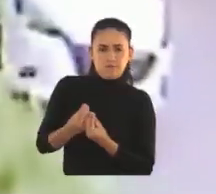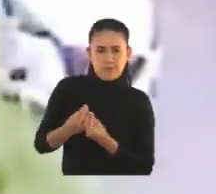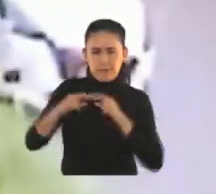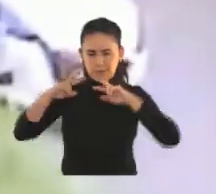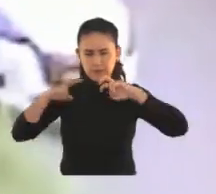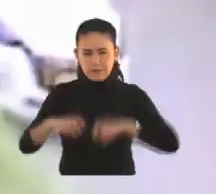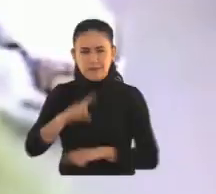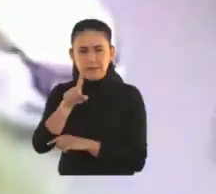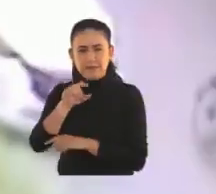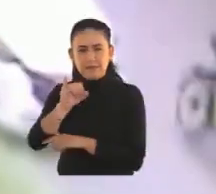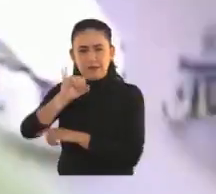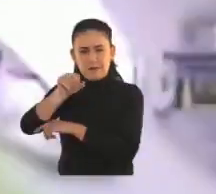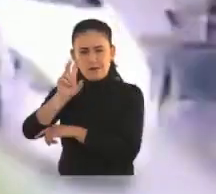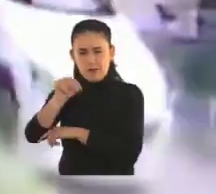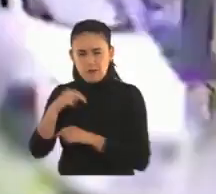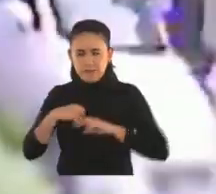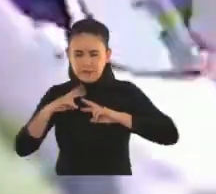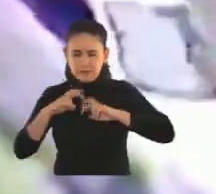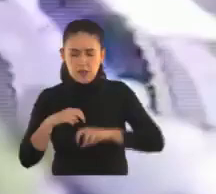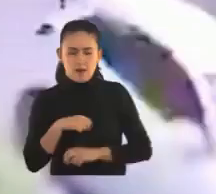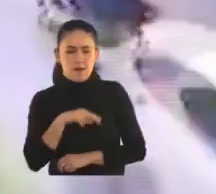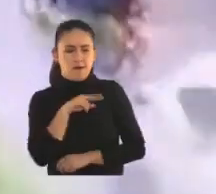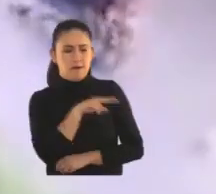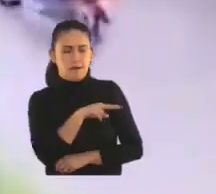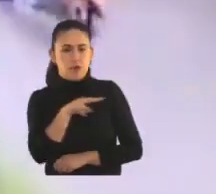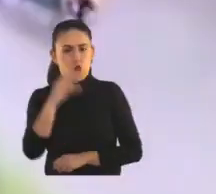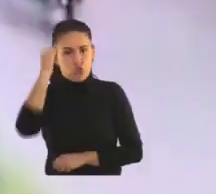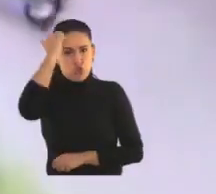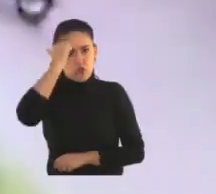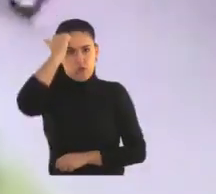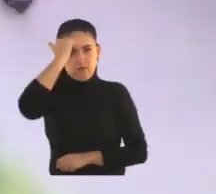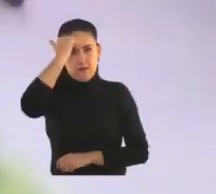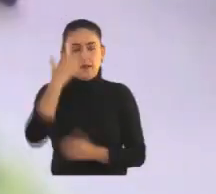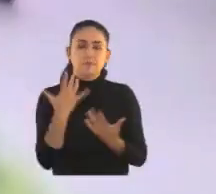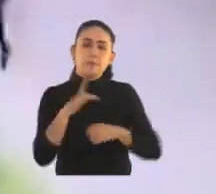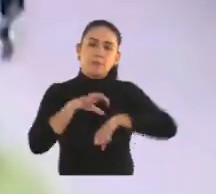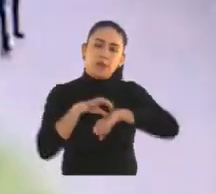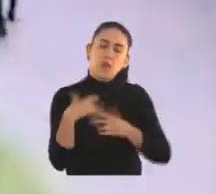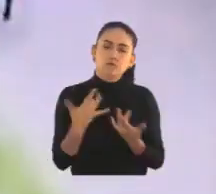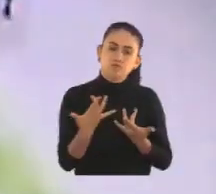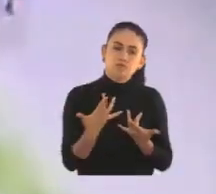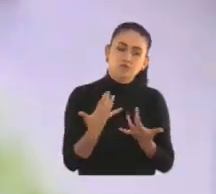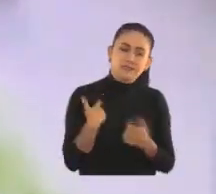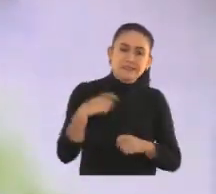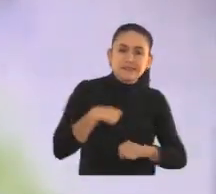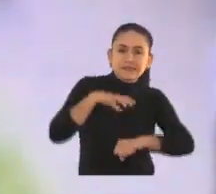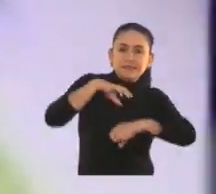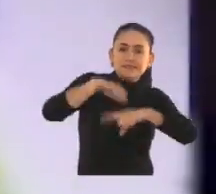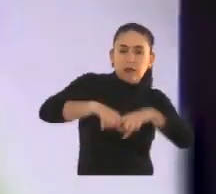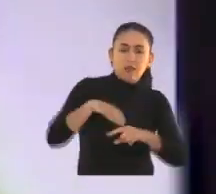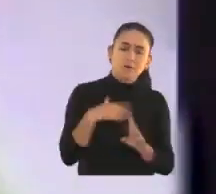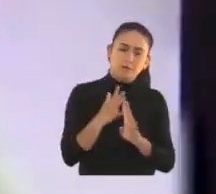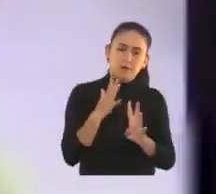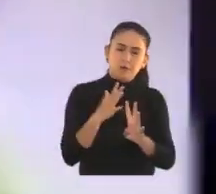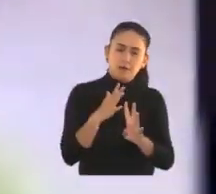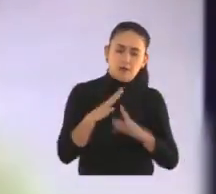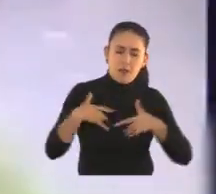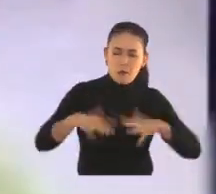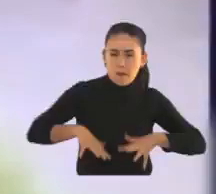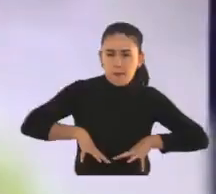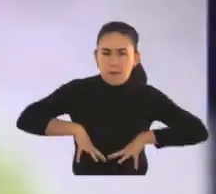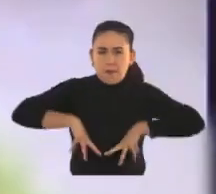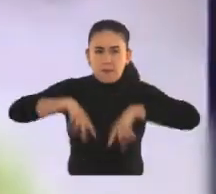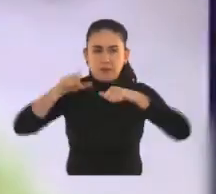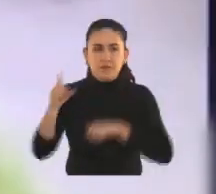luego de cometer un hurto a varios docentes que esperaban a que abrieran un centro médico para pedir una cita. Allí precisamente le